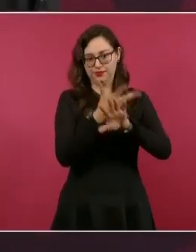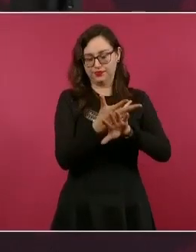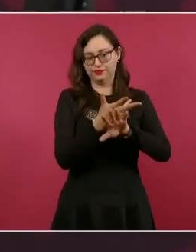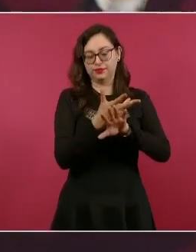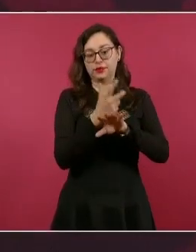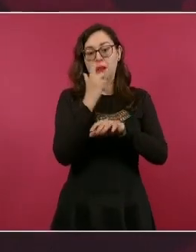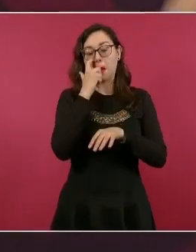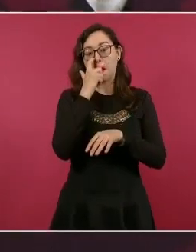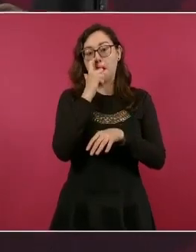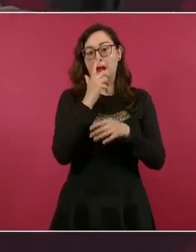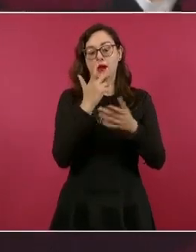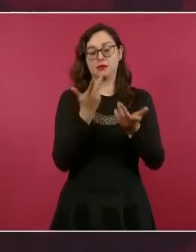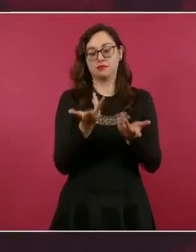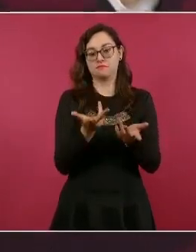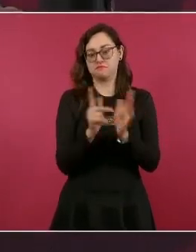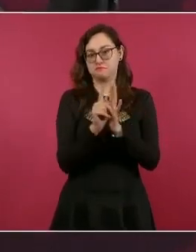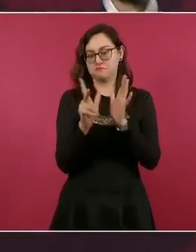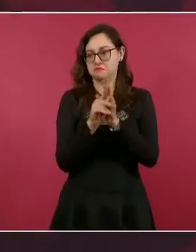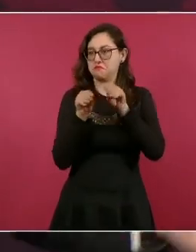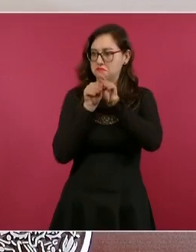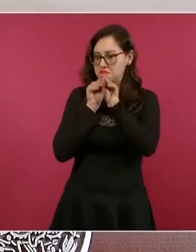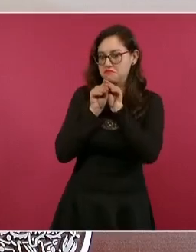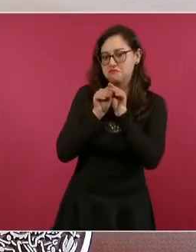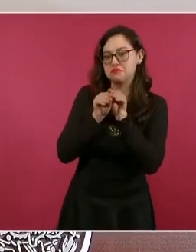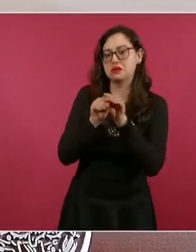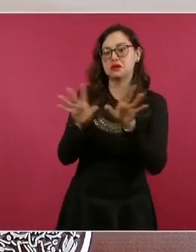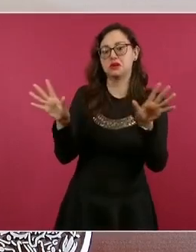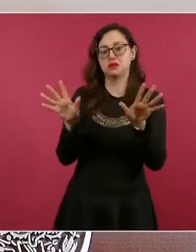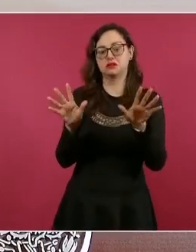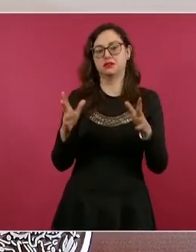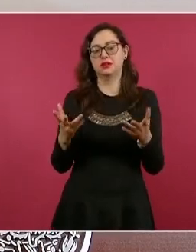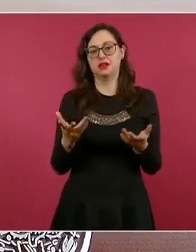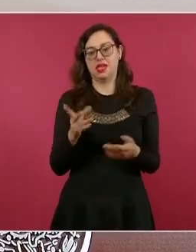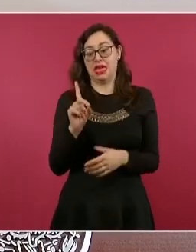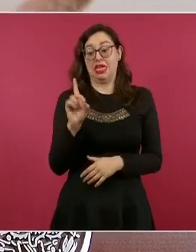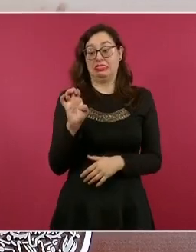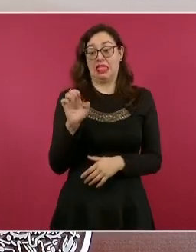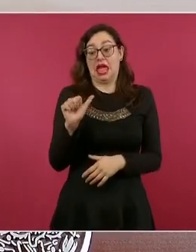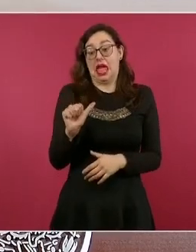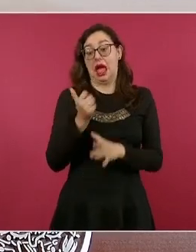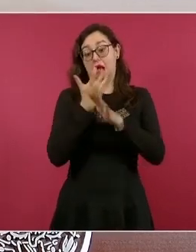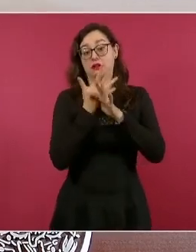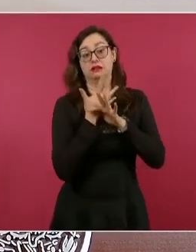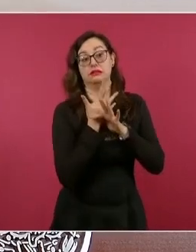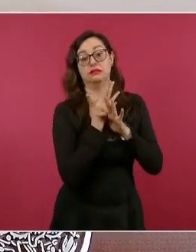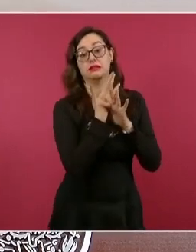la DEA para que todos los mexicanos lo sepamos,